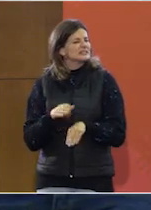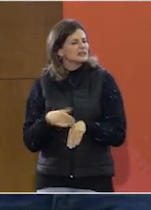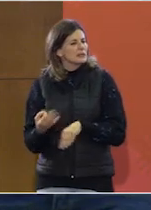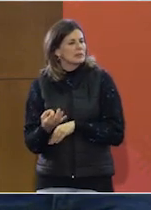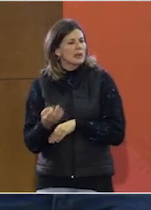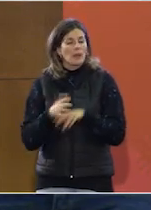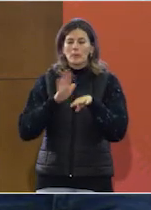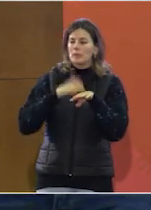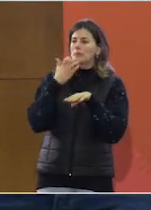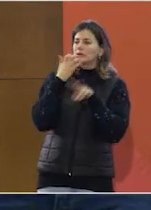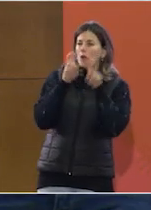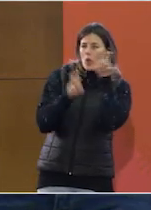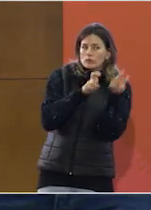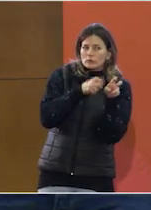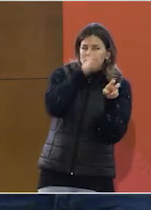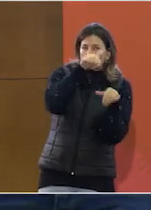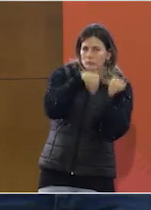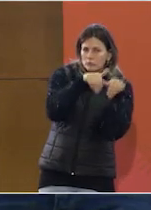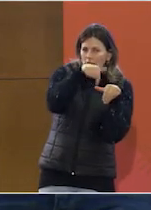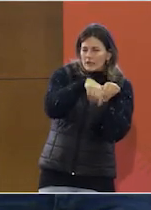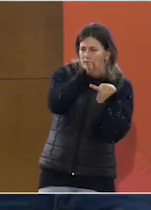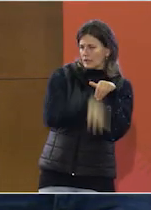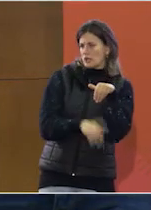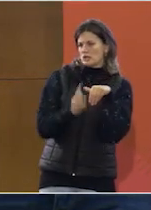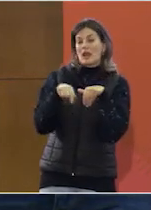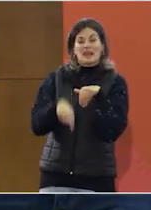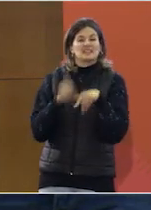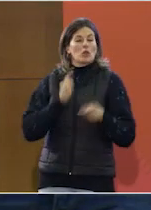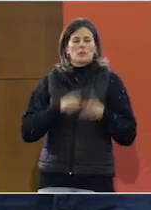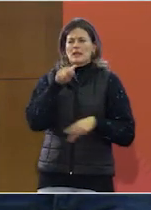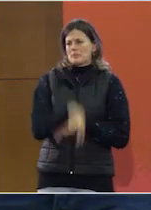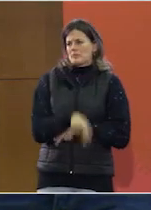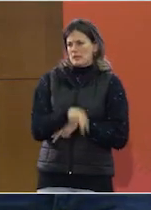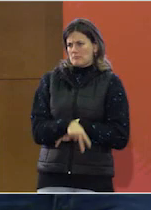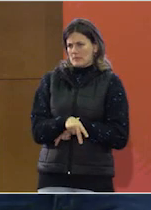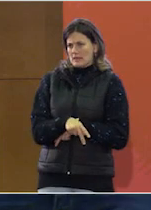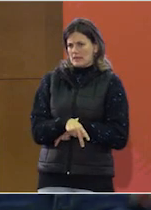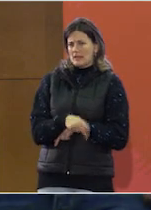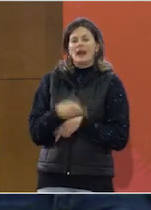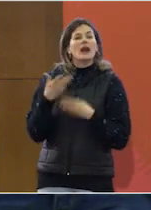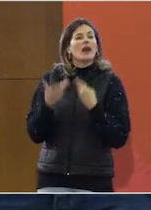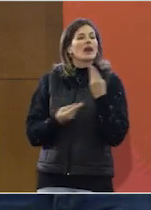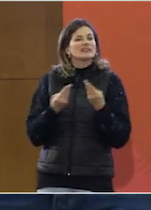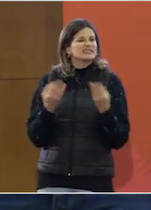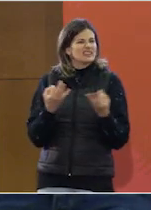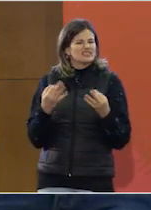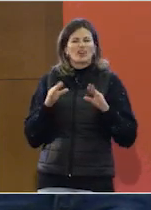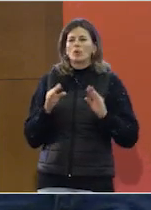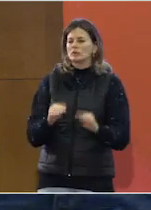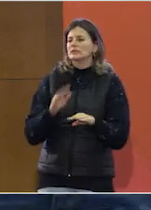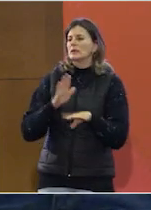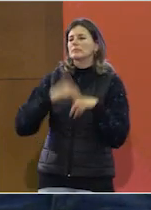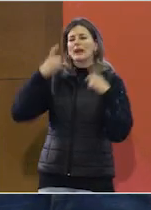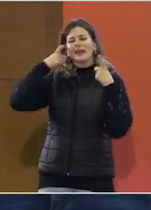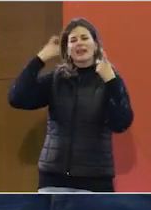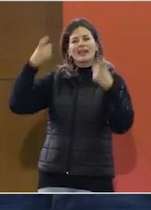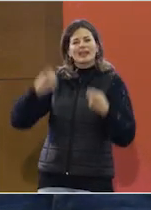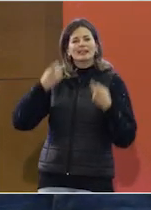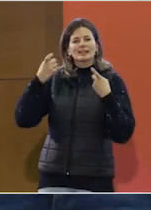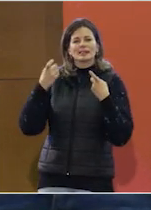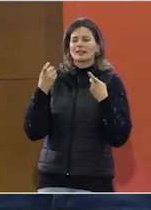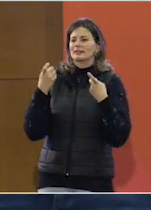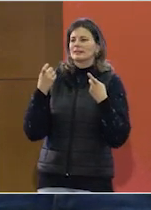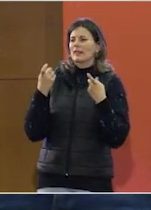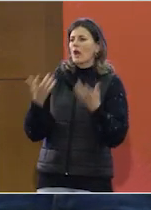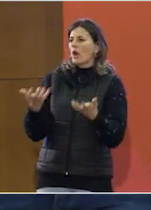No para buscar más votos en Cataluña. Ellos saben que aquí no van a gobernar. Ellos lo utilizan para tratar de ganar